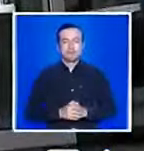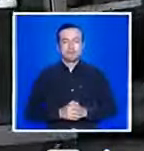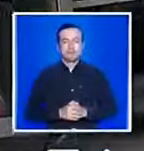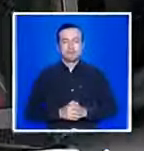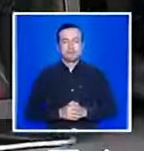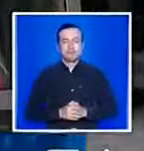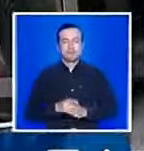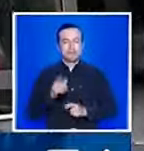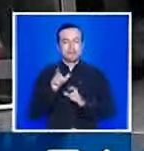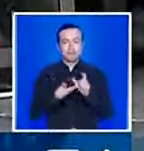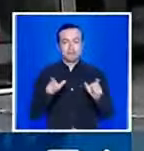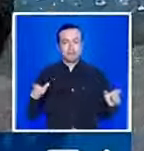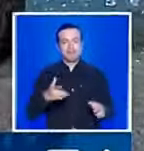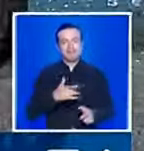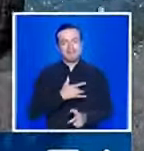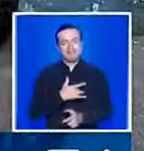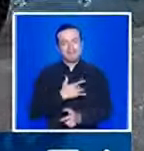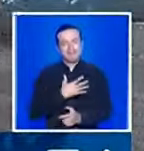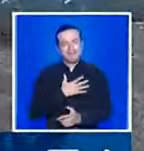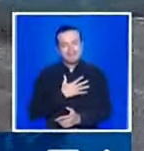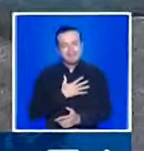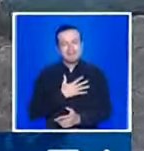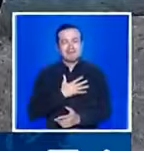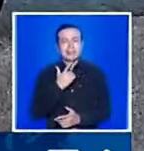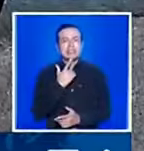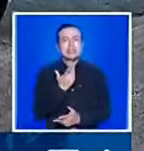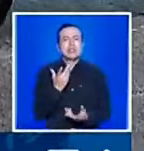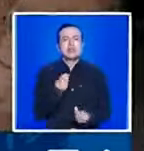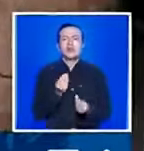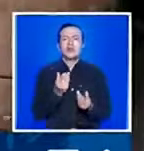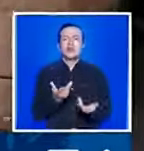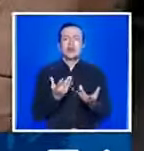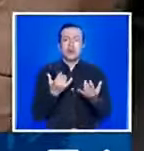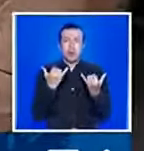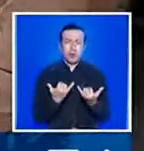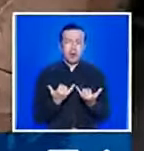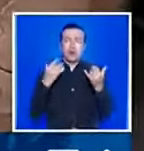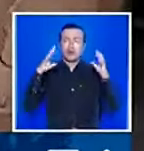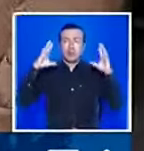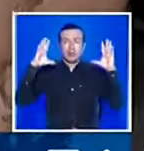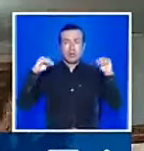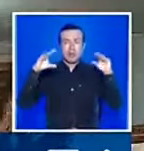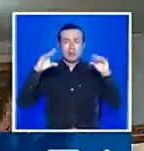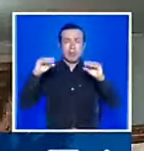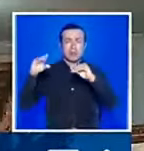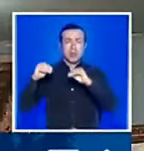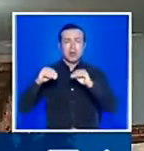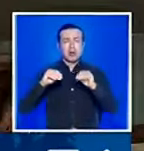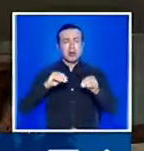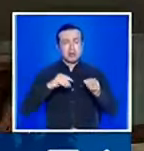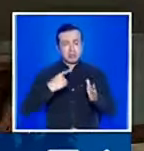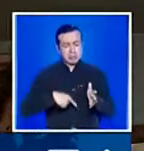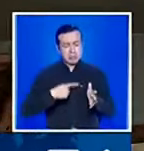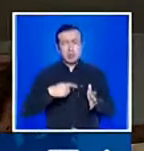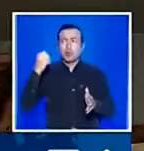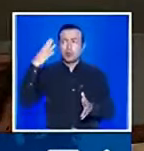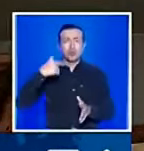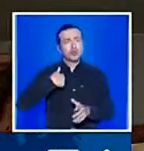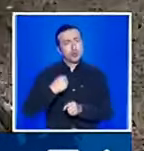Entre los vecinos hay indignación. Manifiestan que no puede ser que en este momento de crisis se lleven la herramienta de